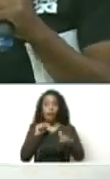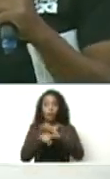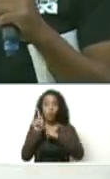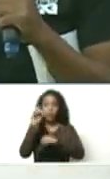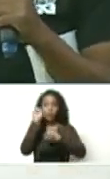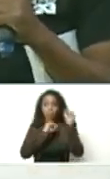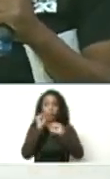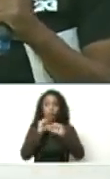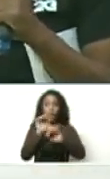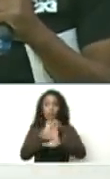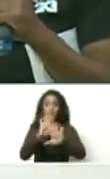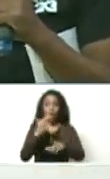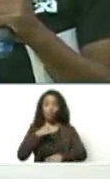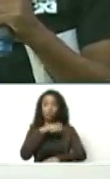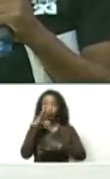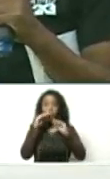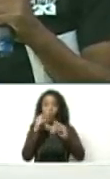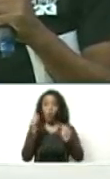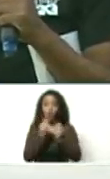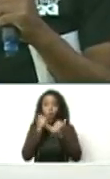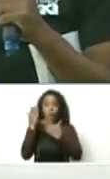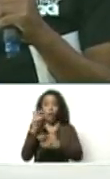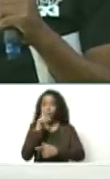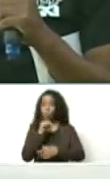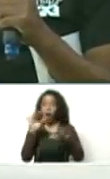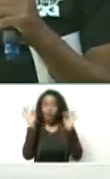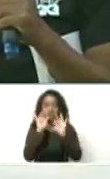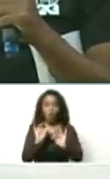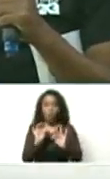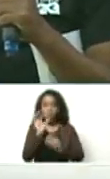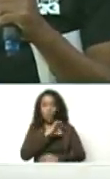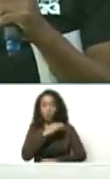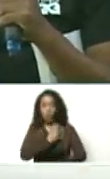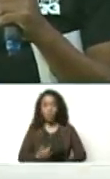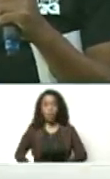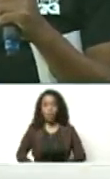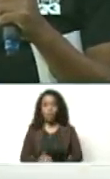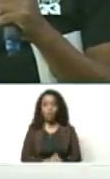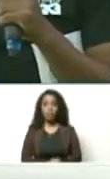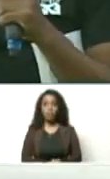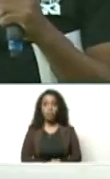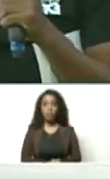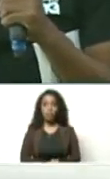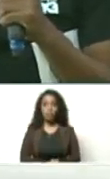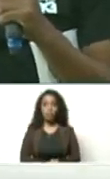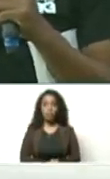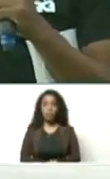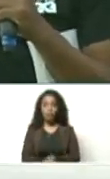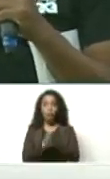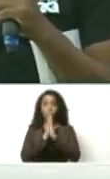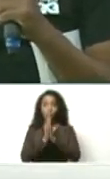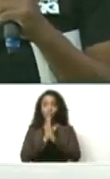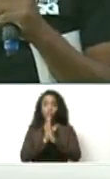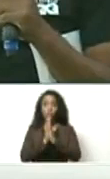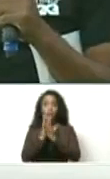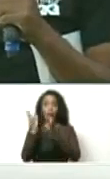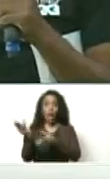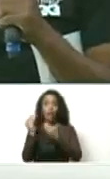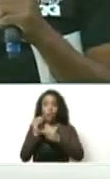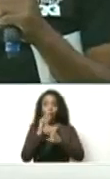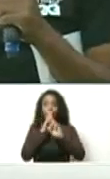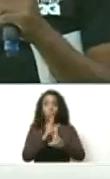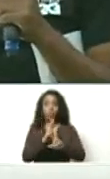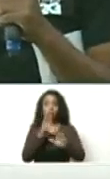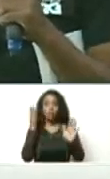maquinaria. Ya hemos hablado con él y no hay manera, pues, señor presidente. Por favor, que nos dé una